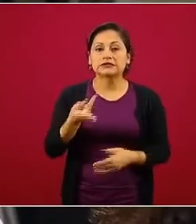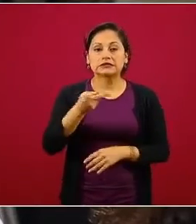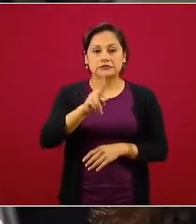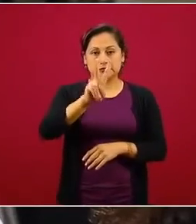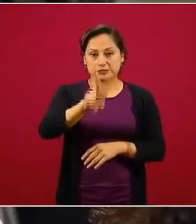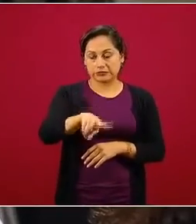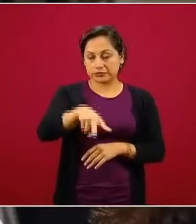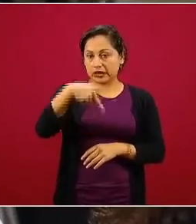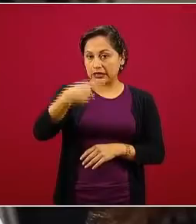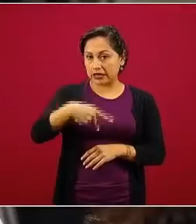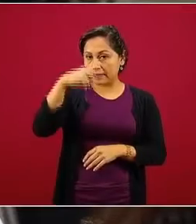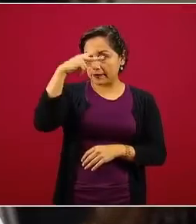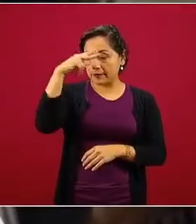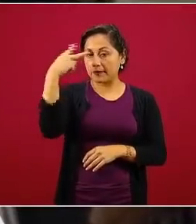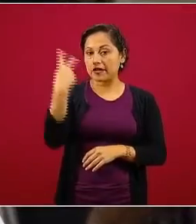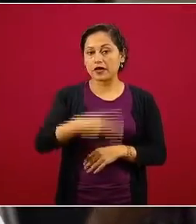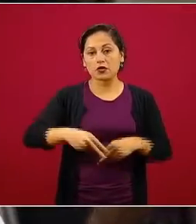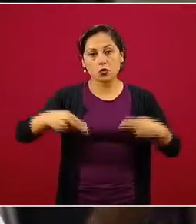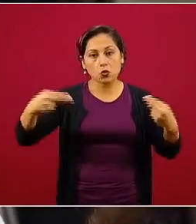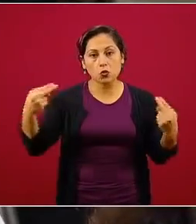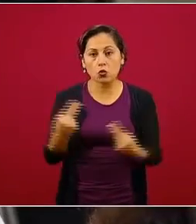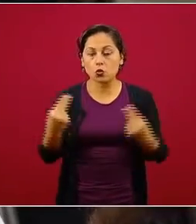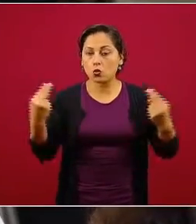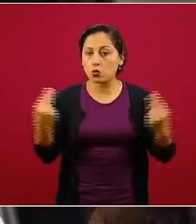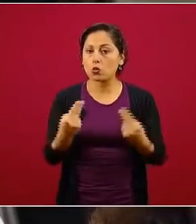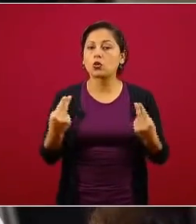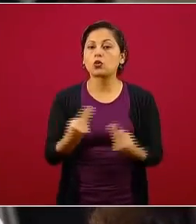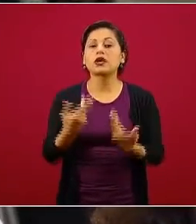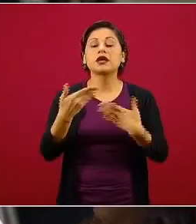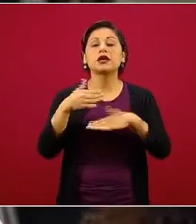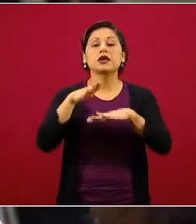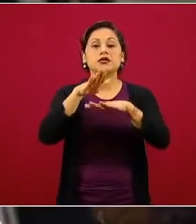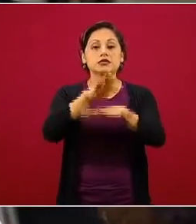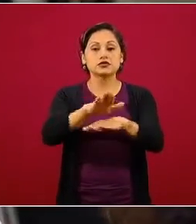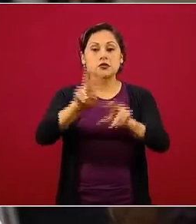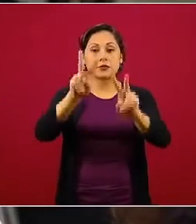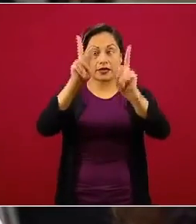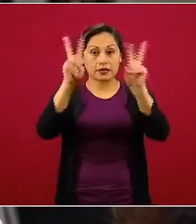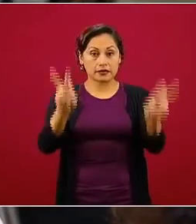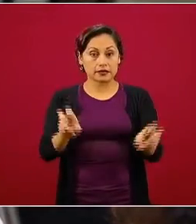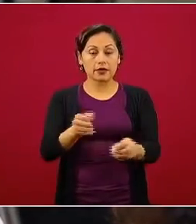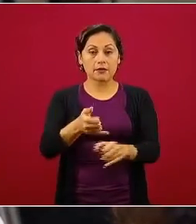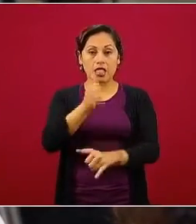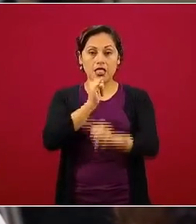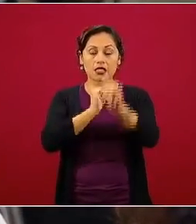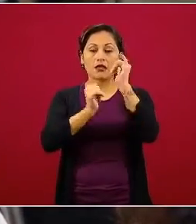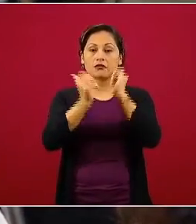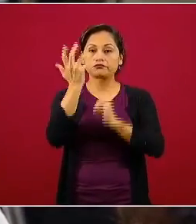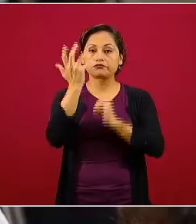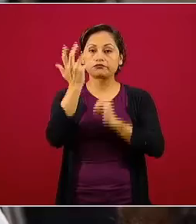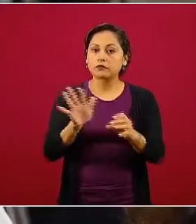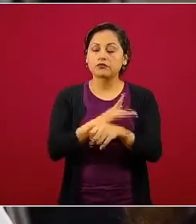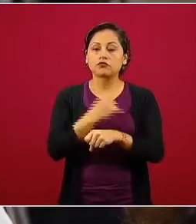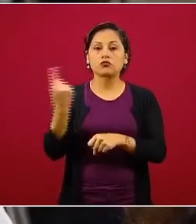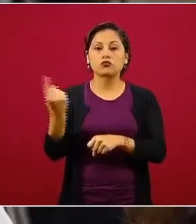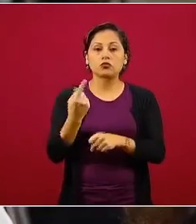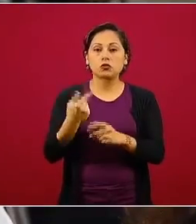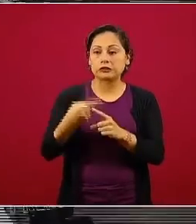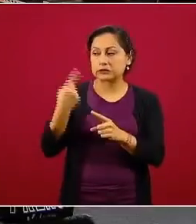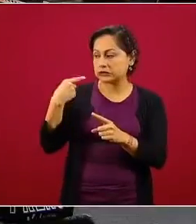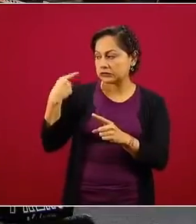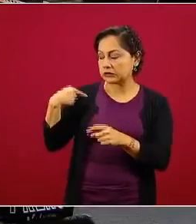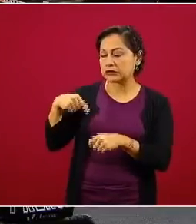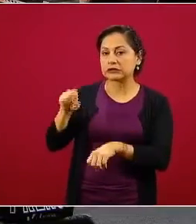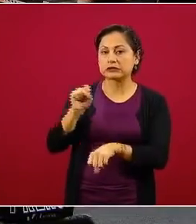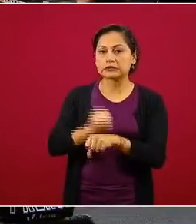apremiante esta situación, sobre todo en el tema del alcoholismo. En estas semanas pues se han presentado